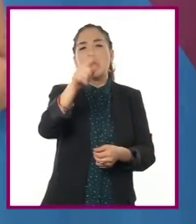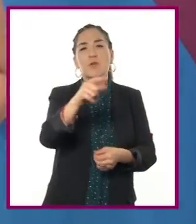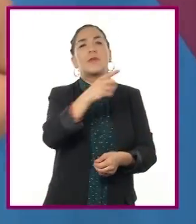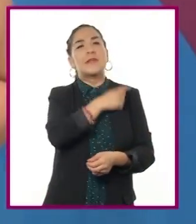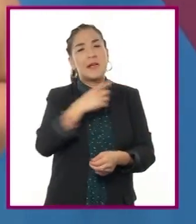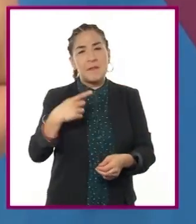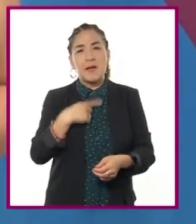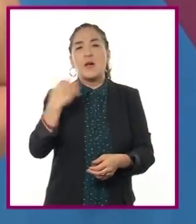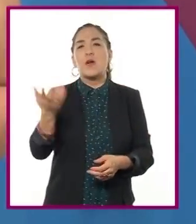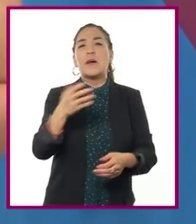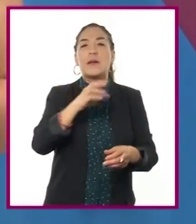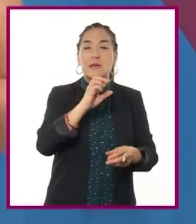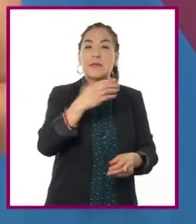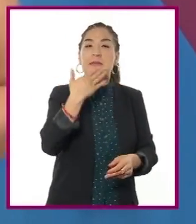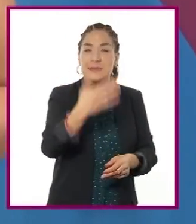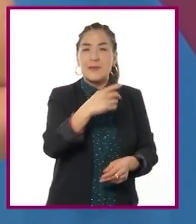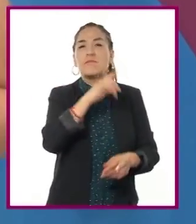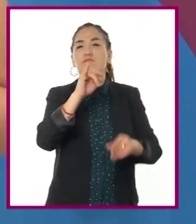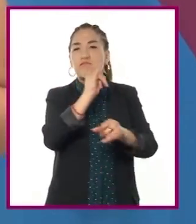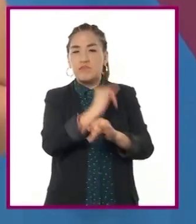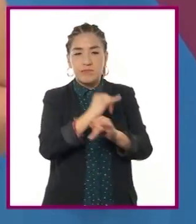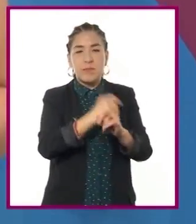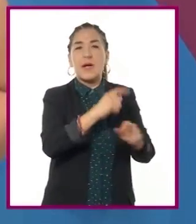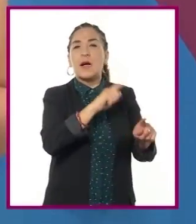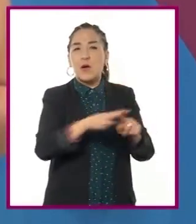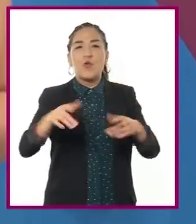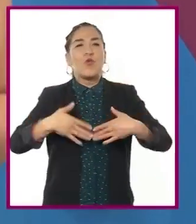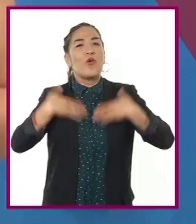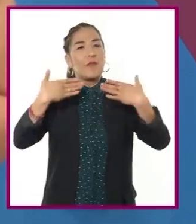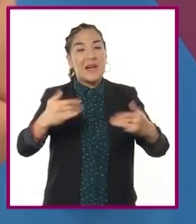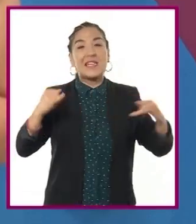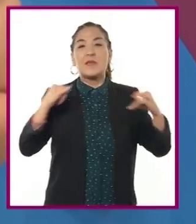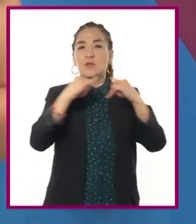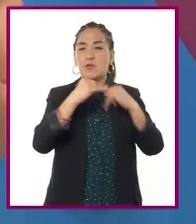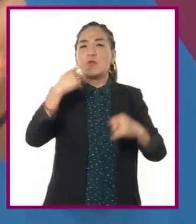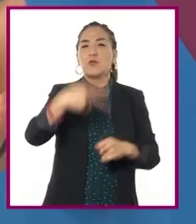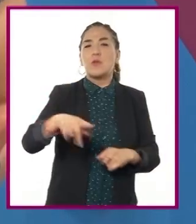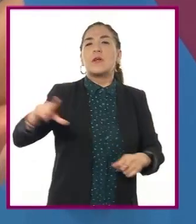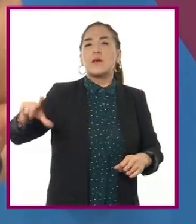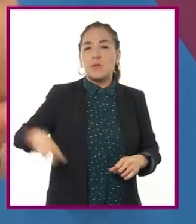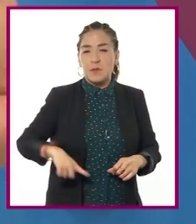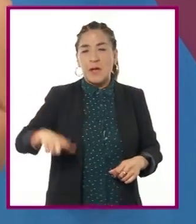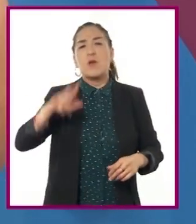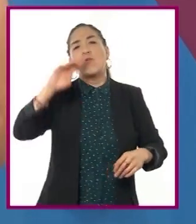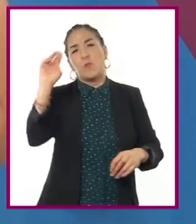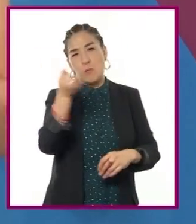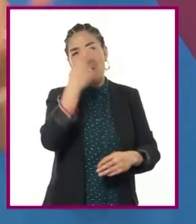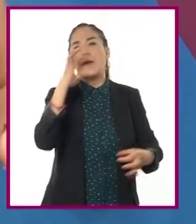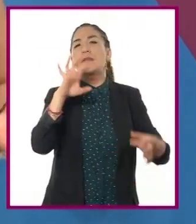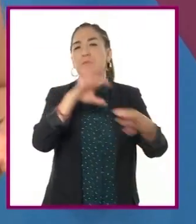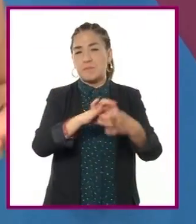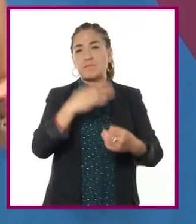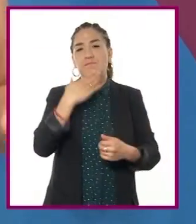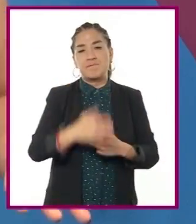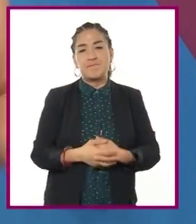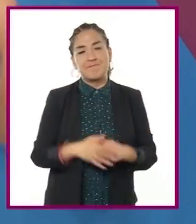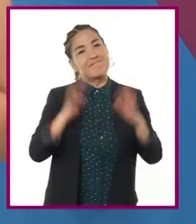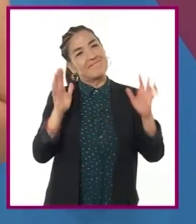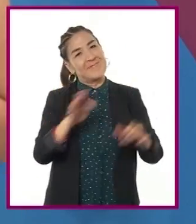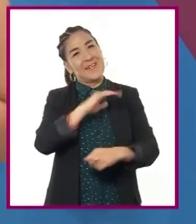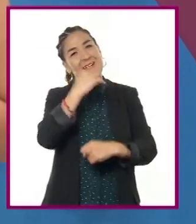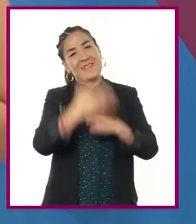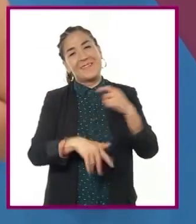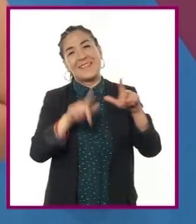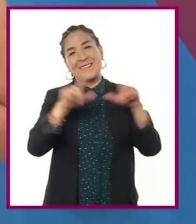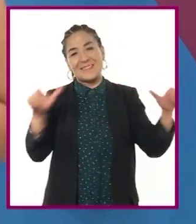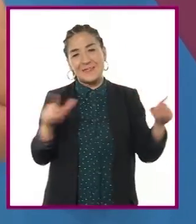acercarse a páginas confiables respaldadas por una institución educativa, como las universidades. ¡Listo! Terminamos,